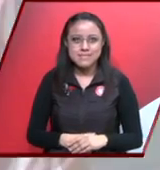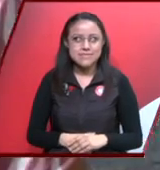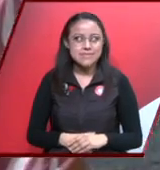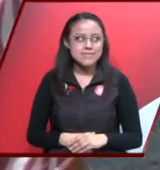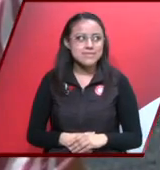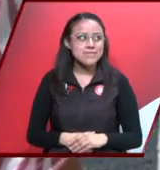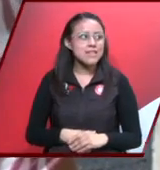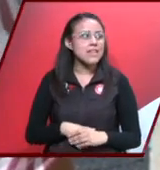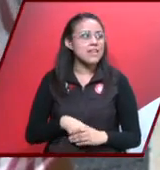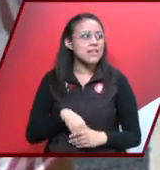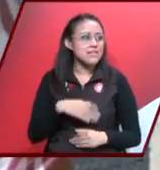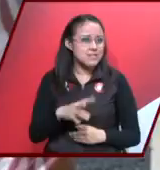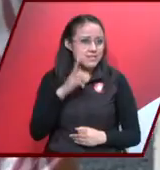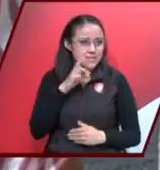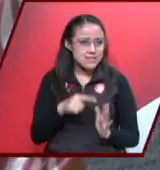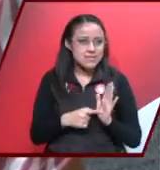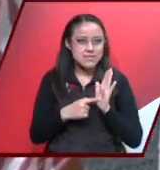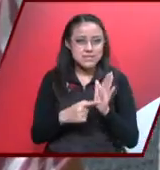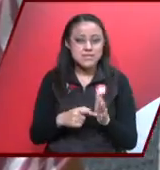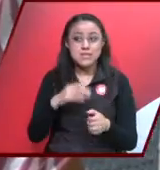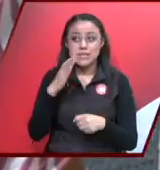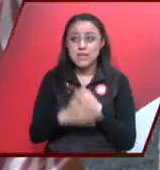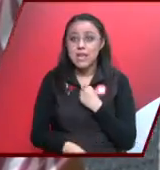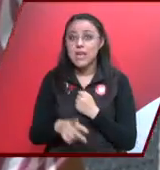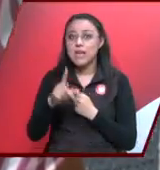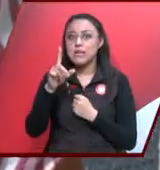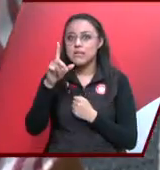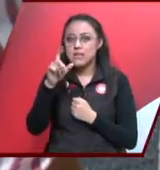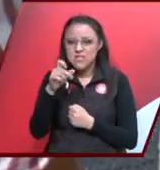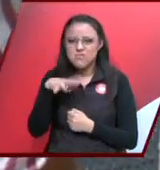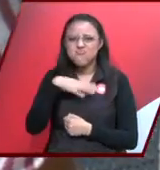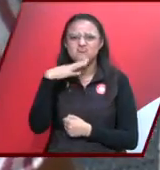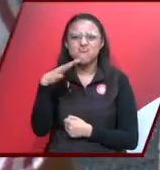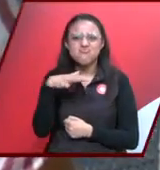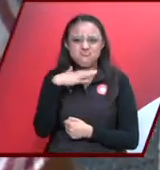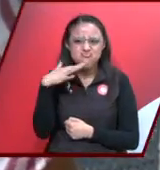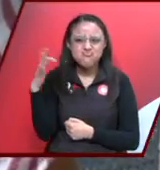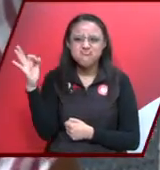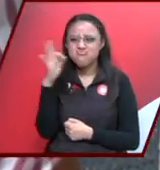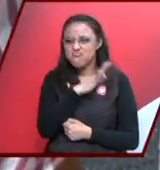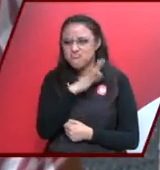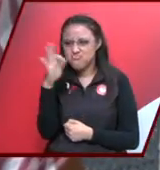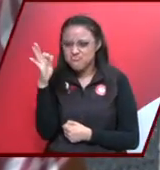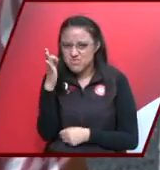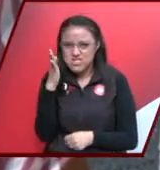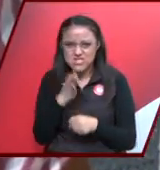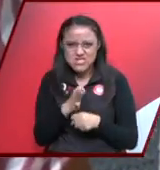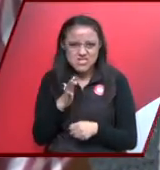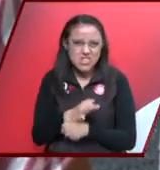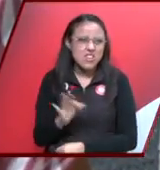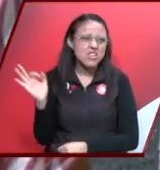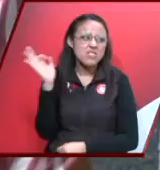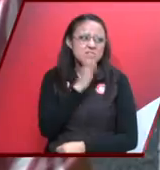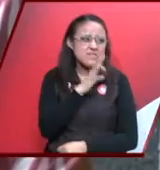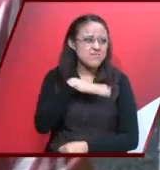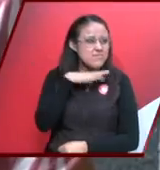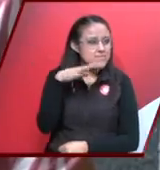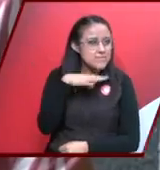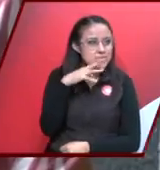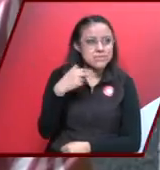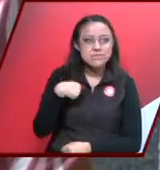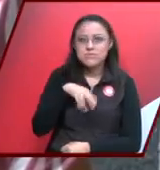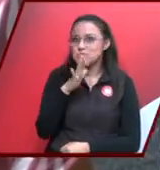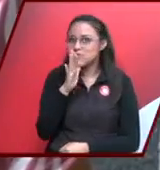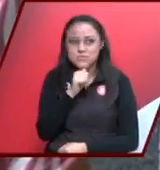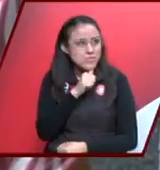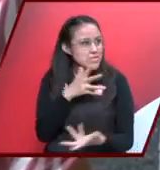Todo tiempo estamos así, cayendo el agua, estamos así con esa pestilencia y ese zancudero que hay. Y pues no podemos